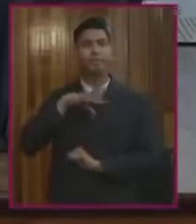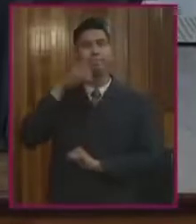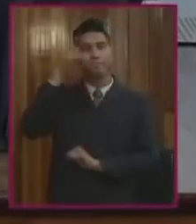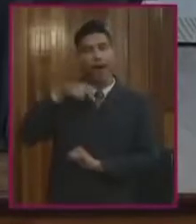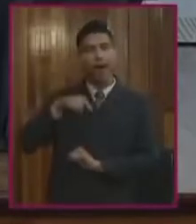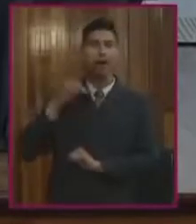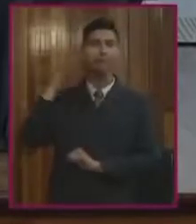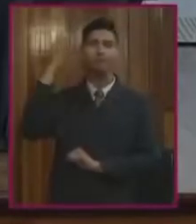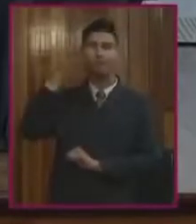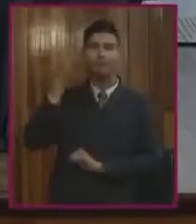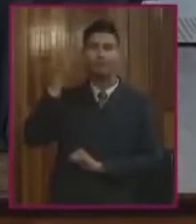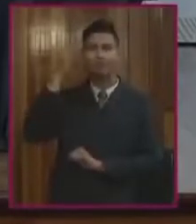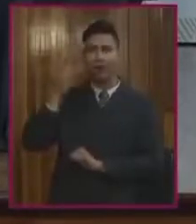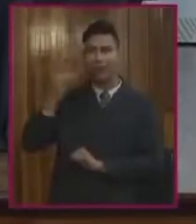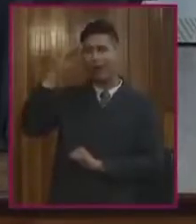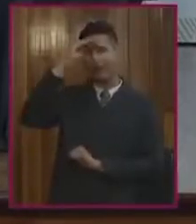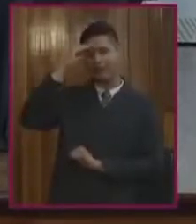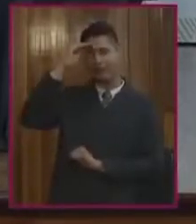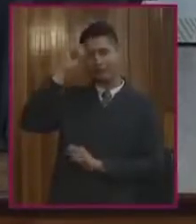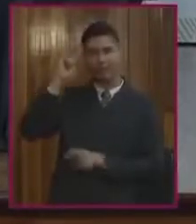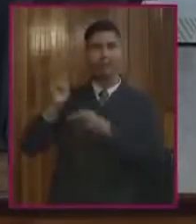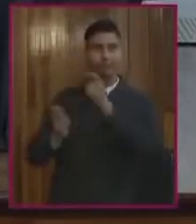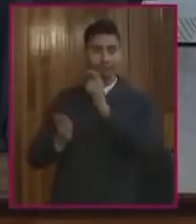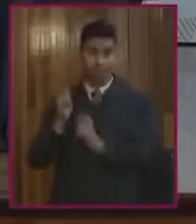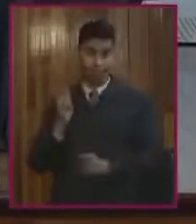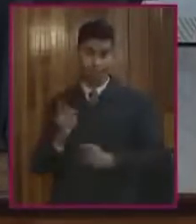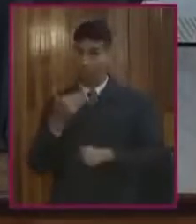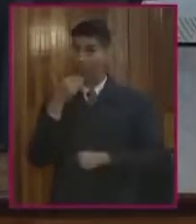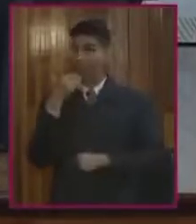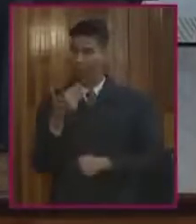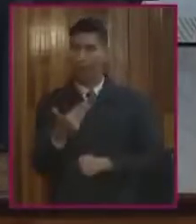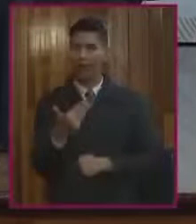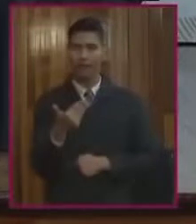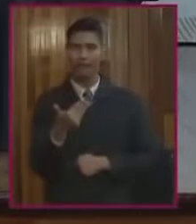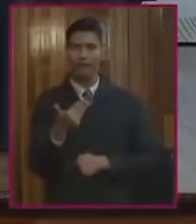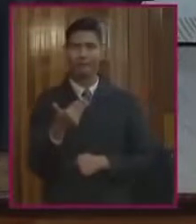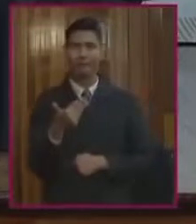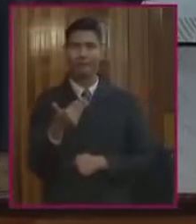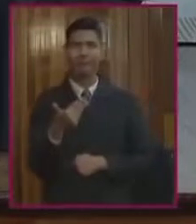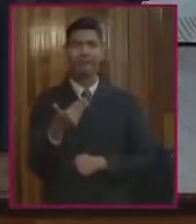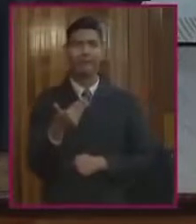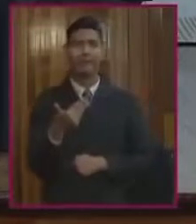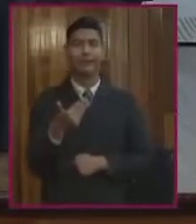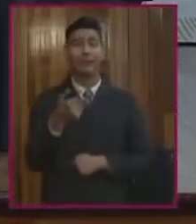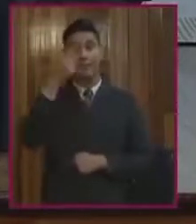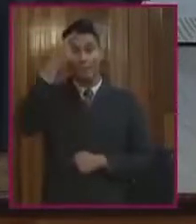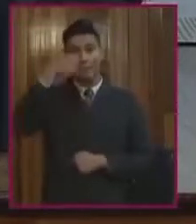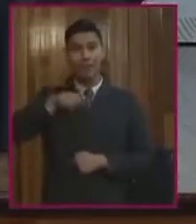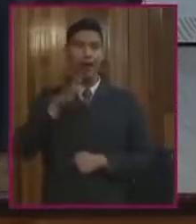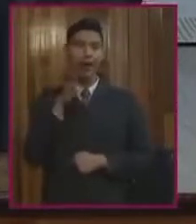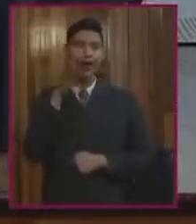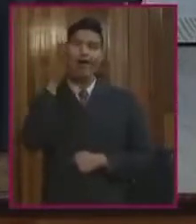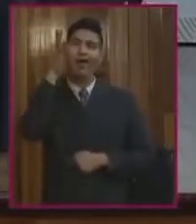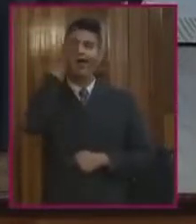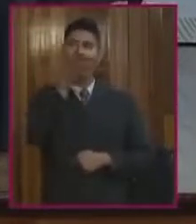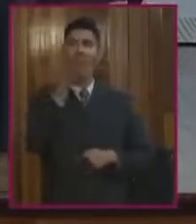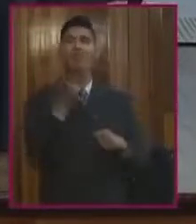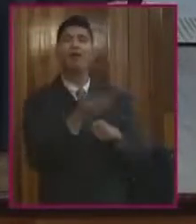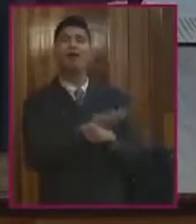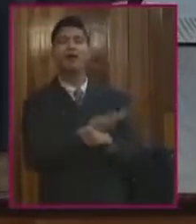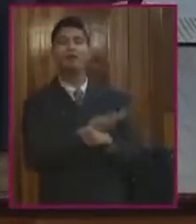precisar que en el documento están de manera muy general, pero que sí abordan y dan pie para que